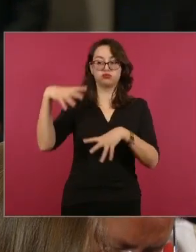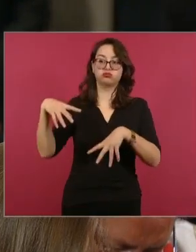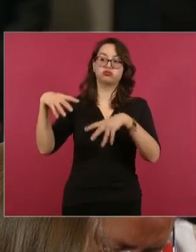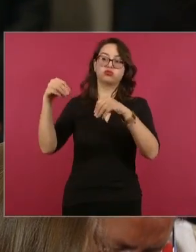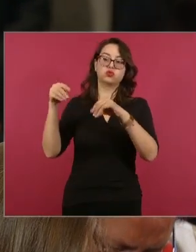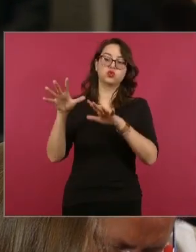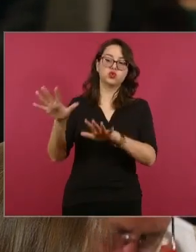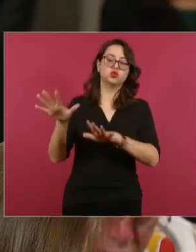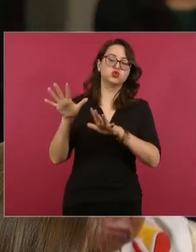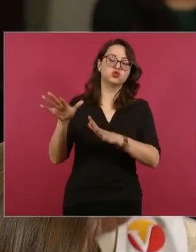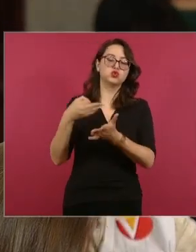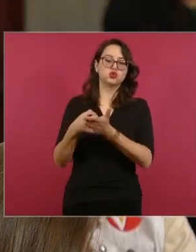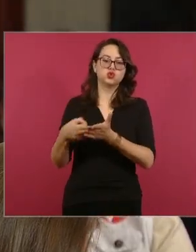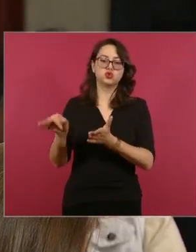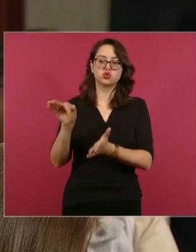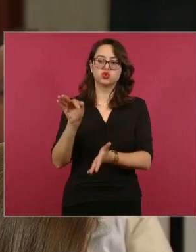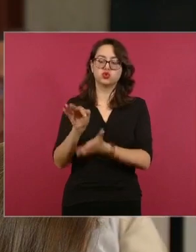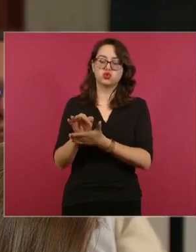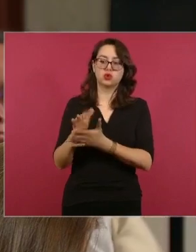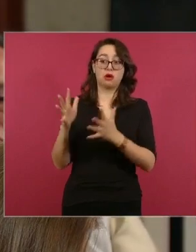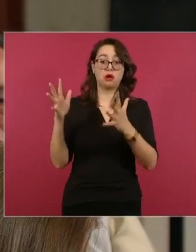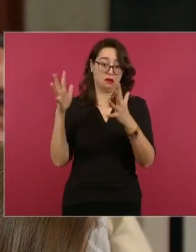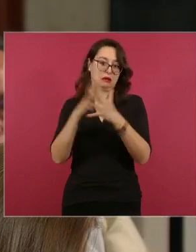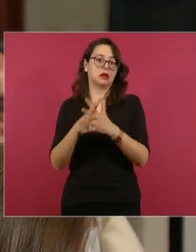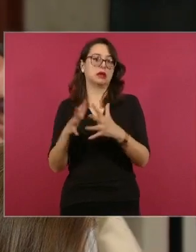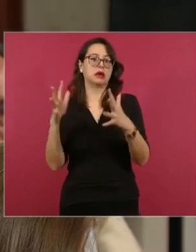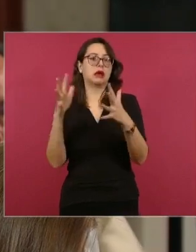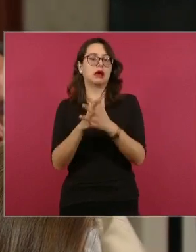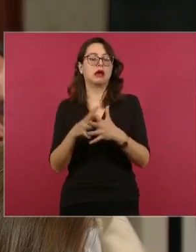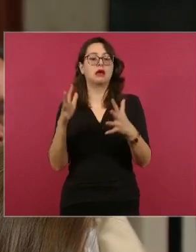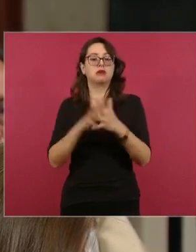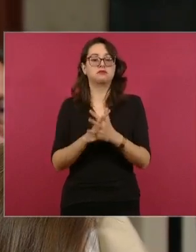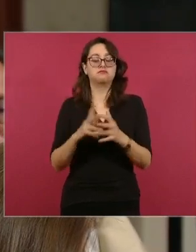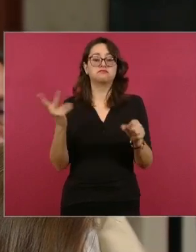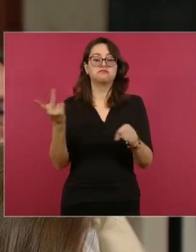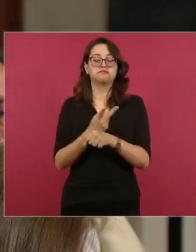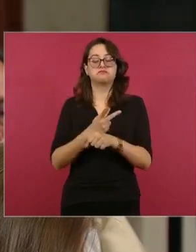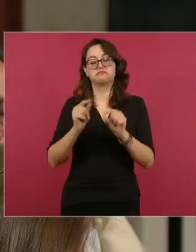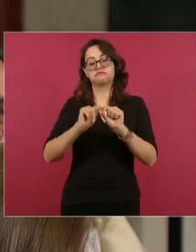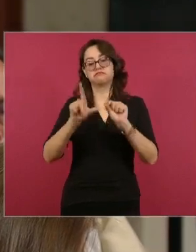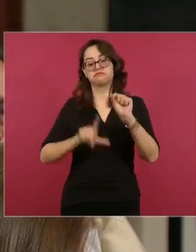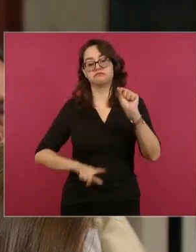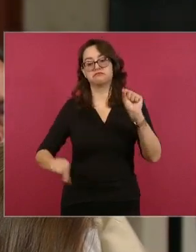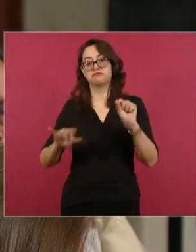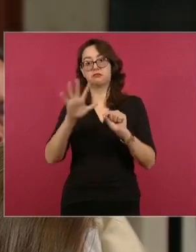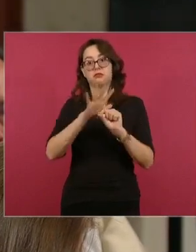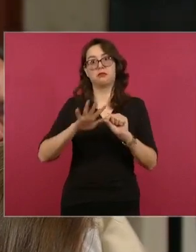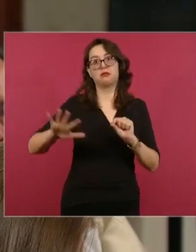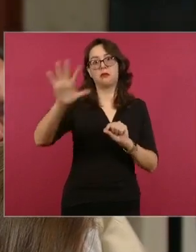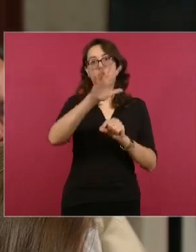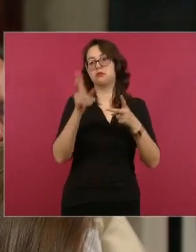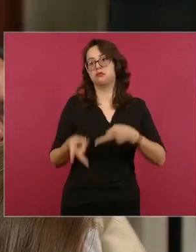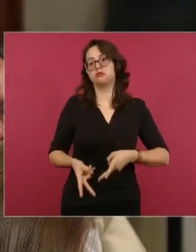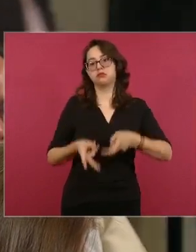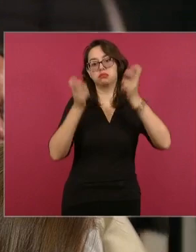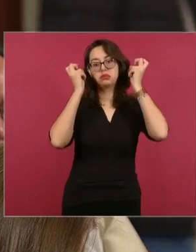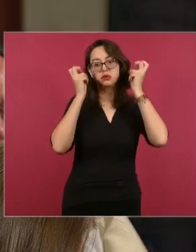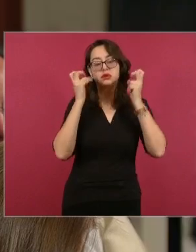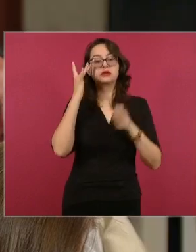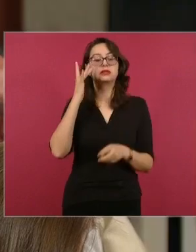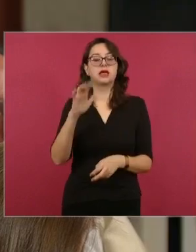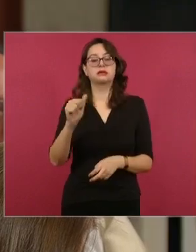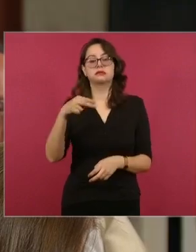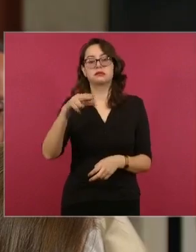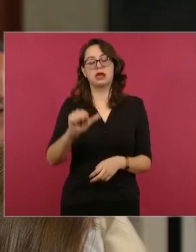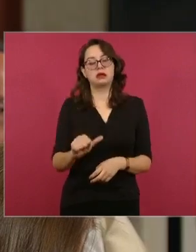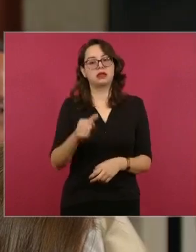la pérdida de la mitad del territorio nacional y la repetida traición del general Antonio López de Santana y la